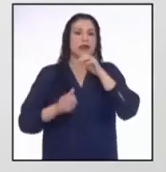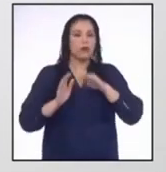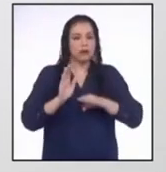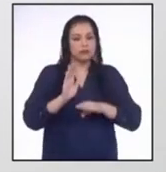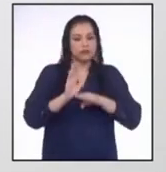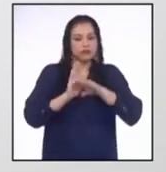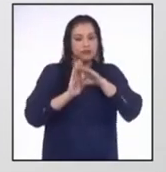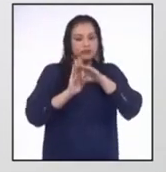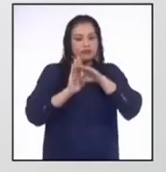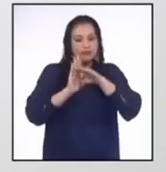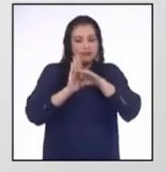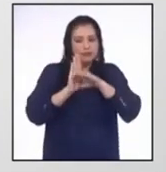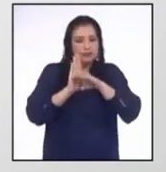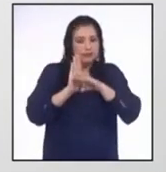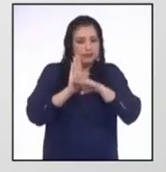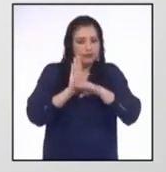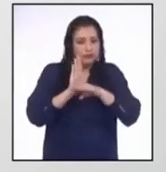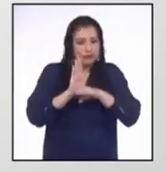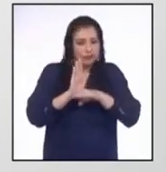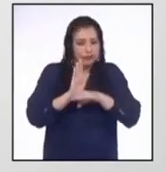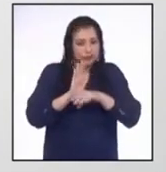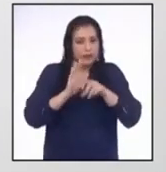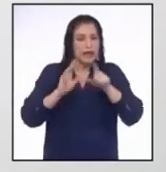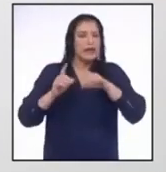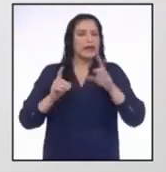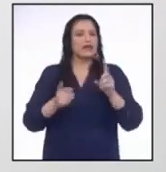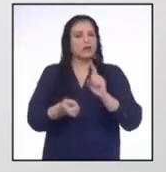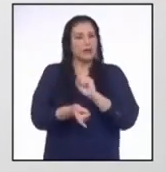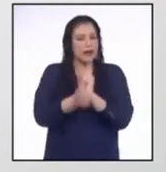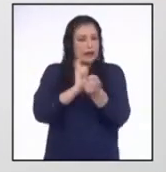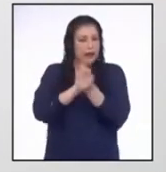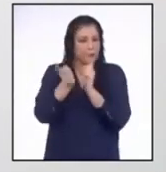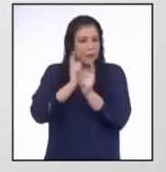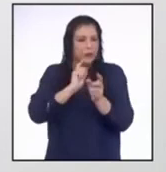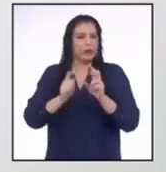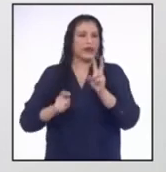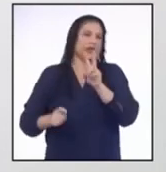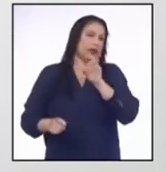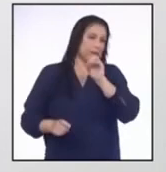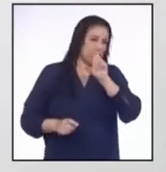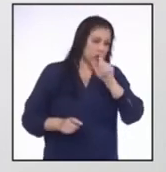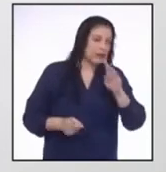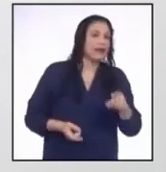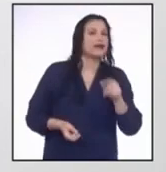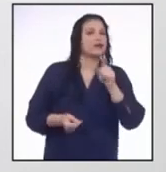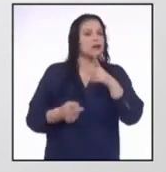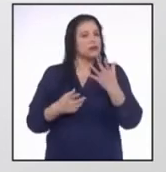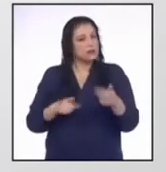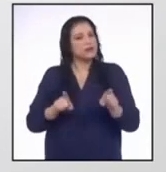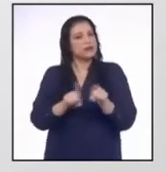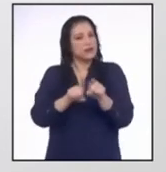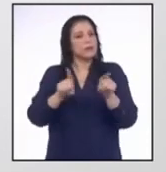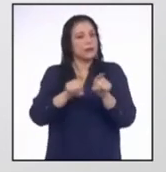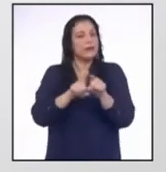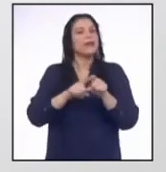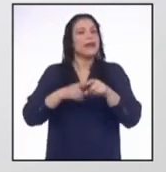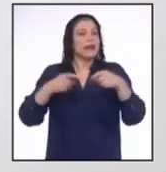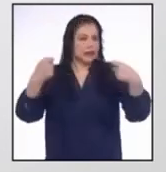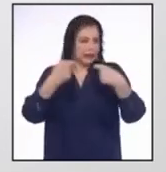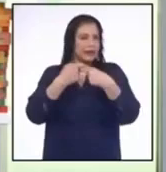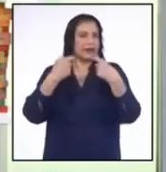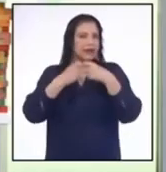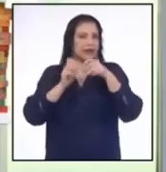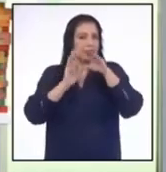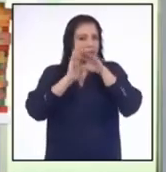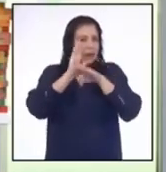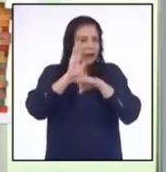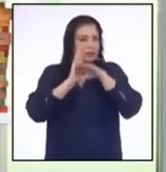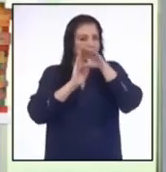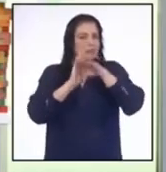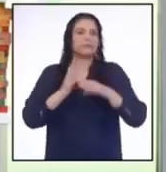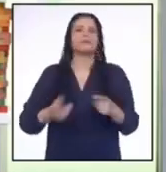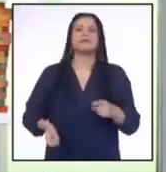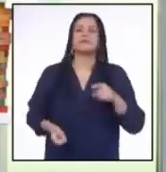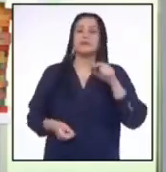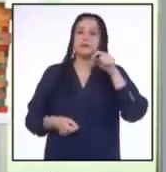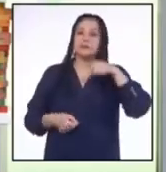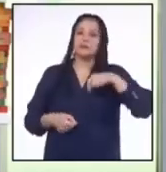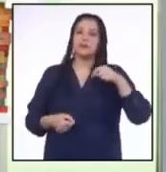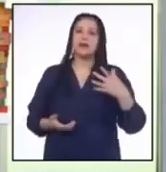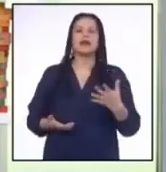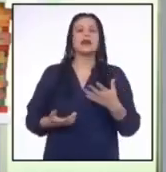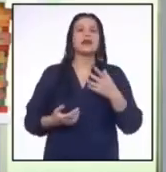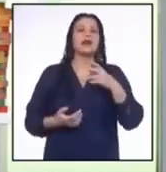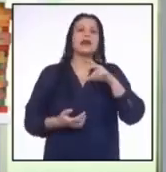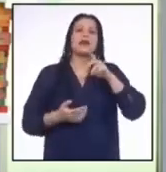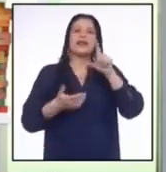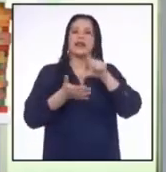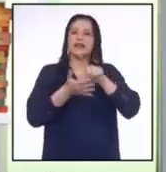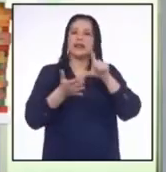disminuye. Esto ocasiona fluctuaciones en el voltaje, por lo tanto, también en la energía eléctrica. Akemi de Lima nos ha